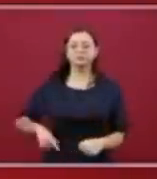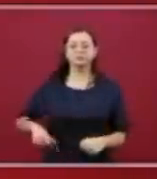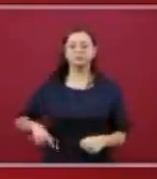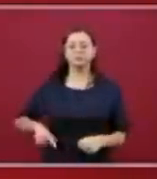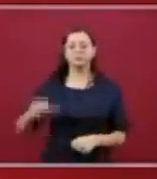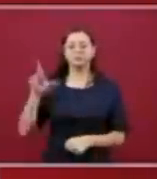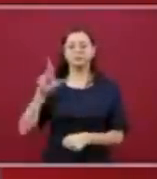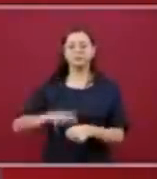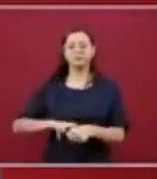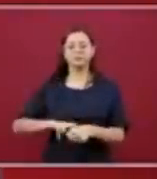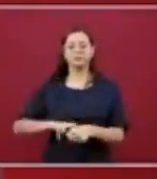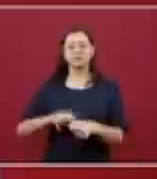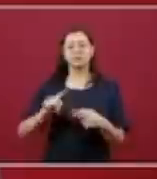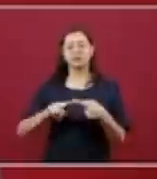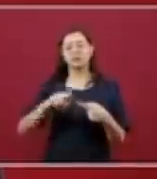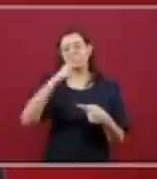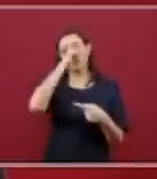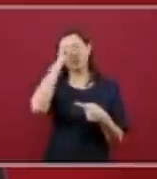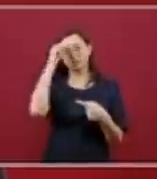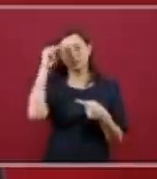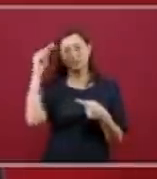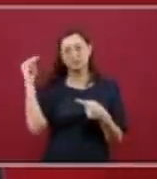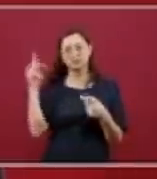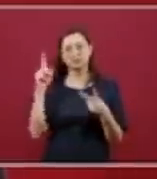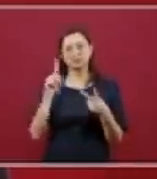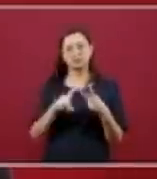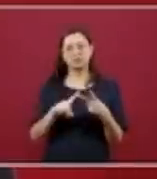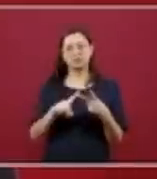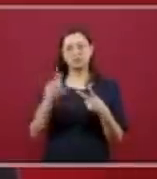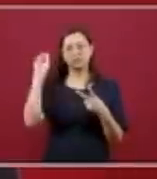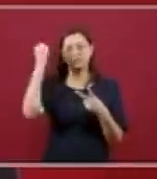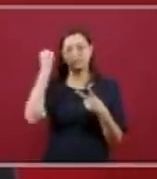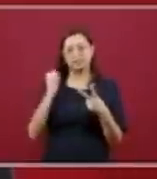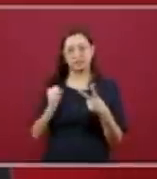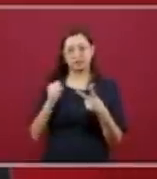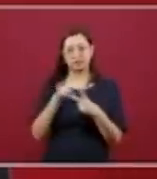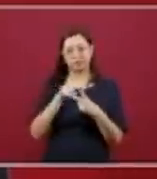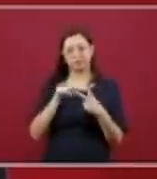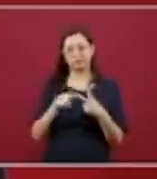de Nayarit y Sinaloa.